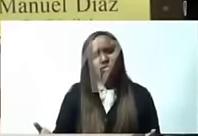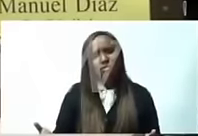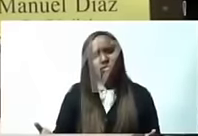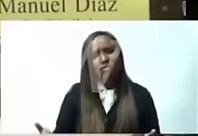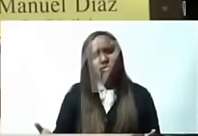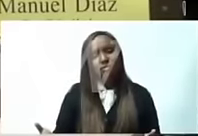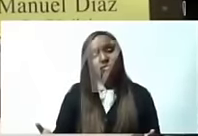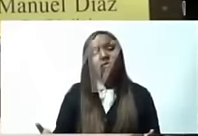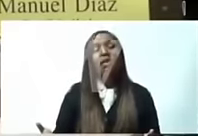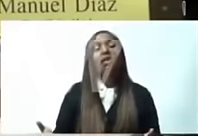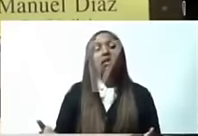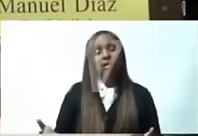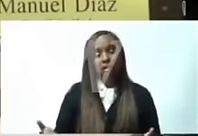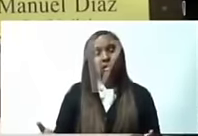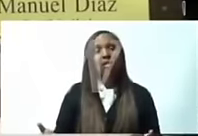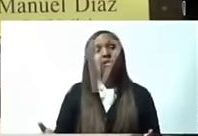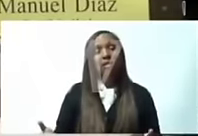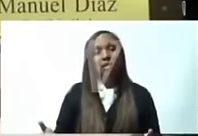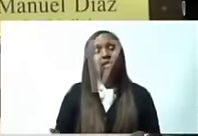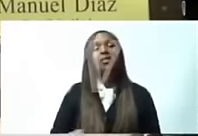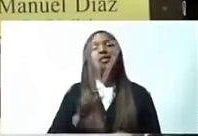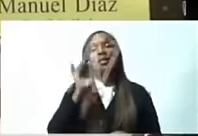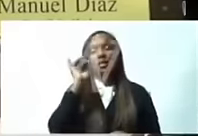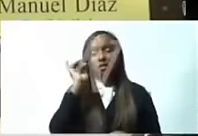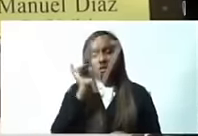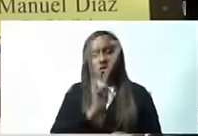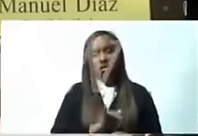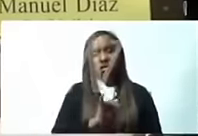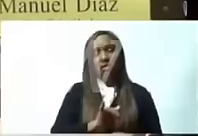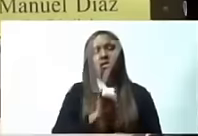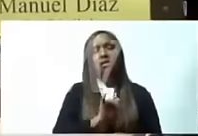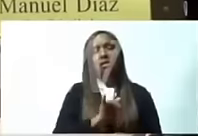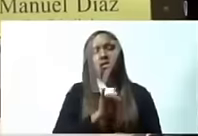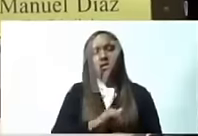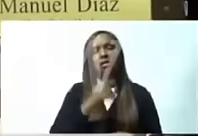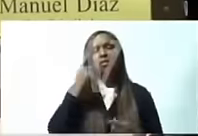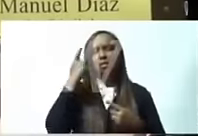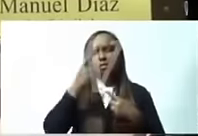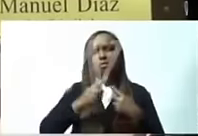En tal sentido, nosotros votaremos por esta resolución y